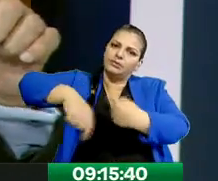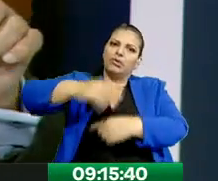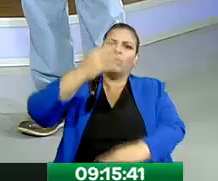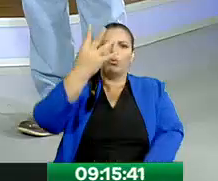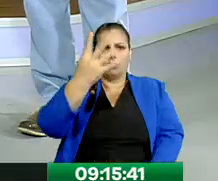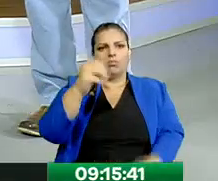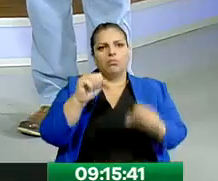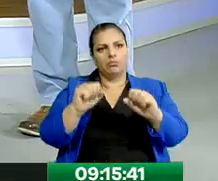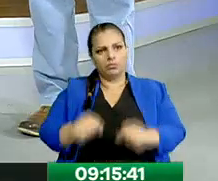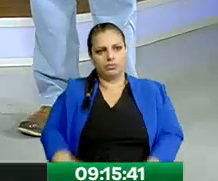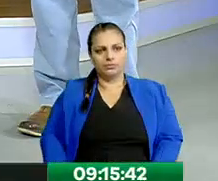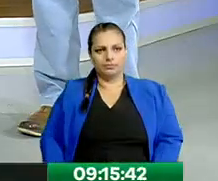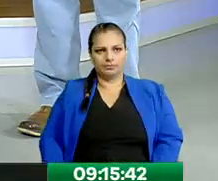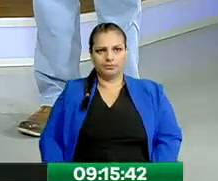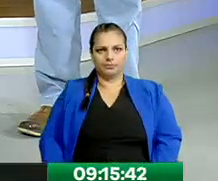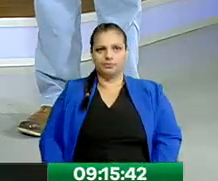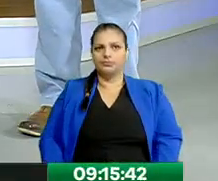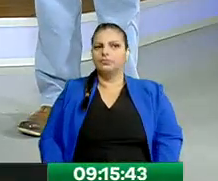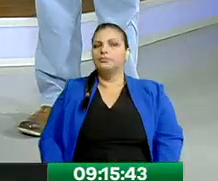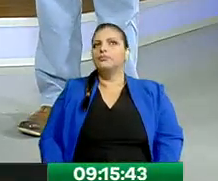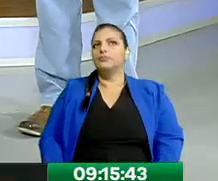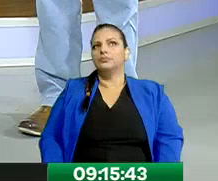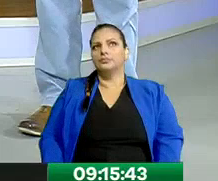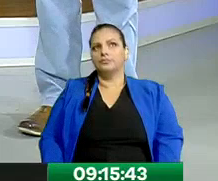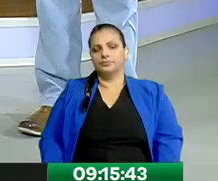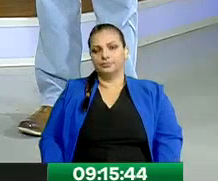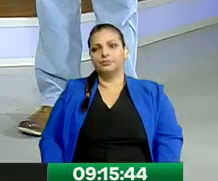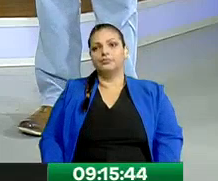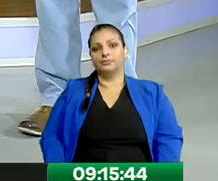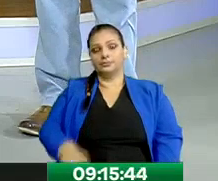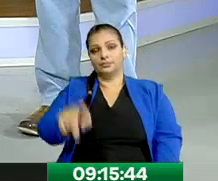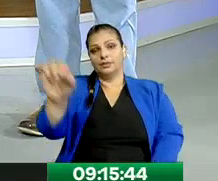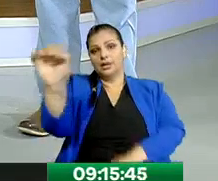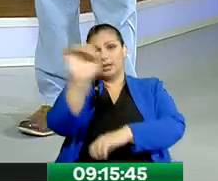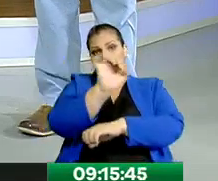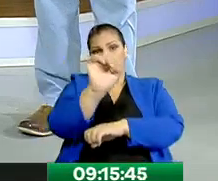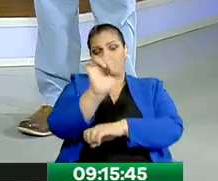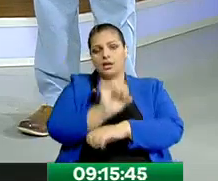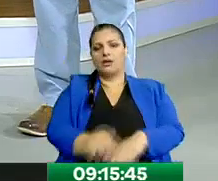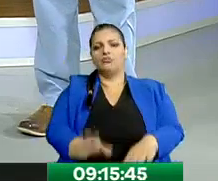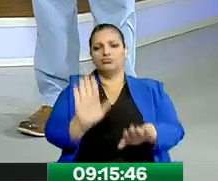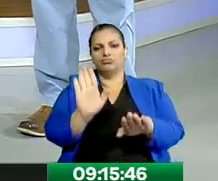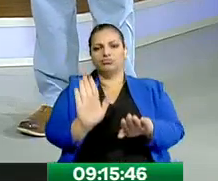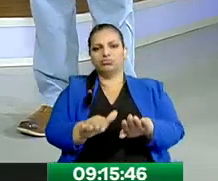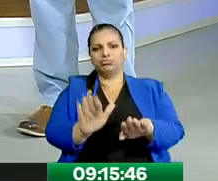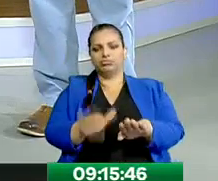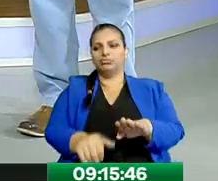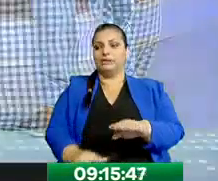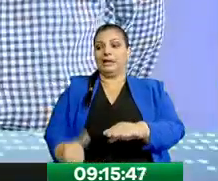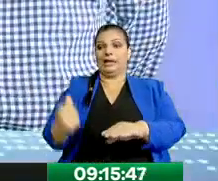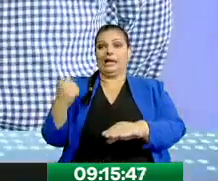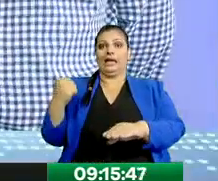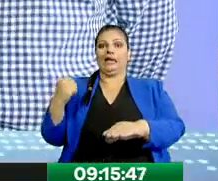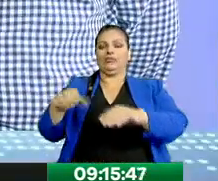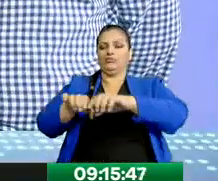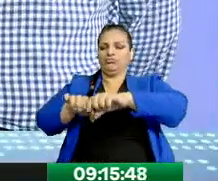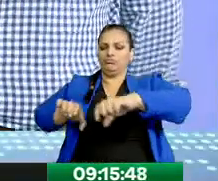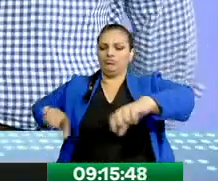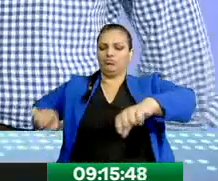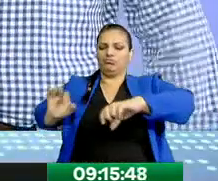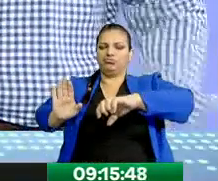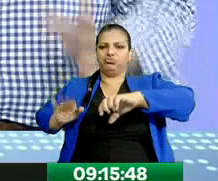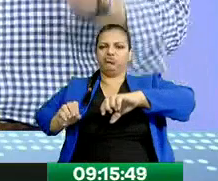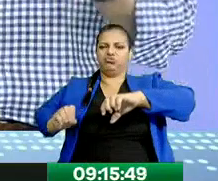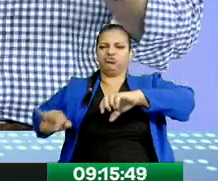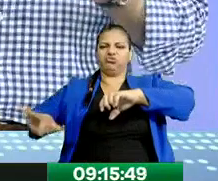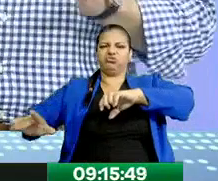circular? Bueno, significaría de que ya la emisión de gases estaría bastante alta, que el vehículo, los frenos no los han arreglado,